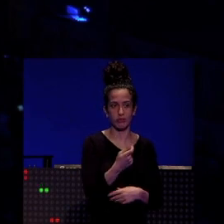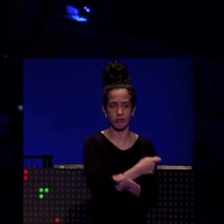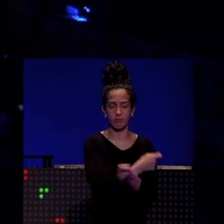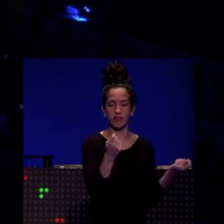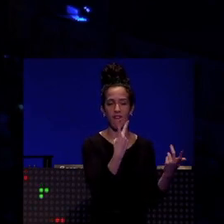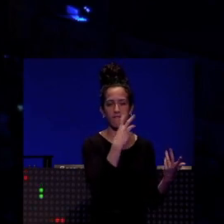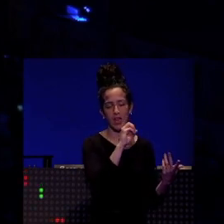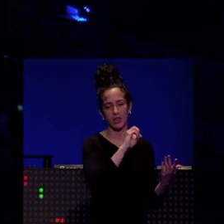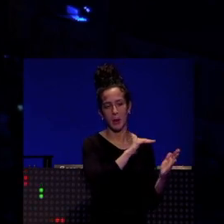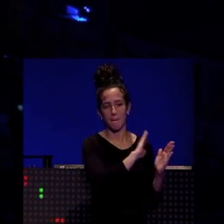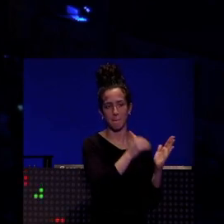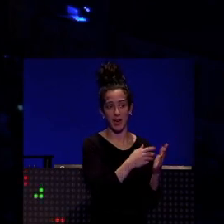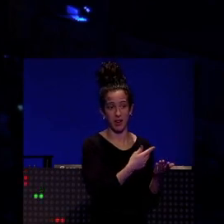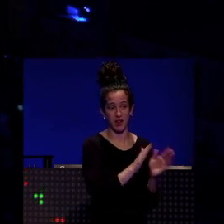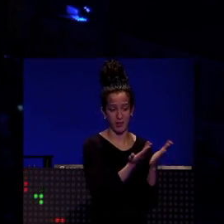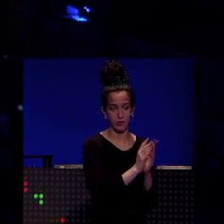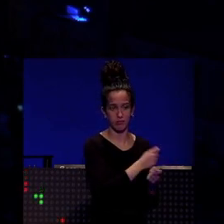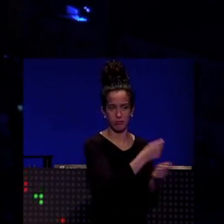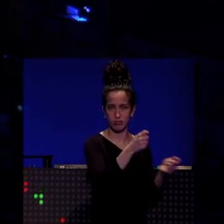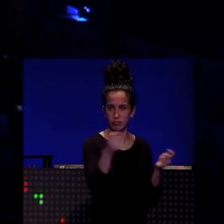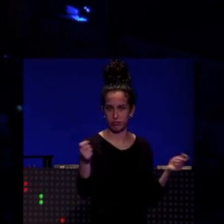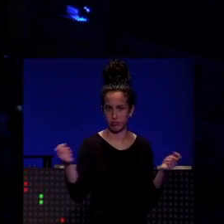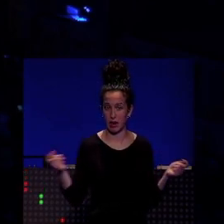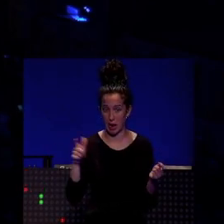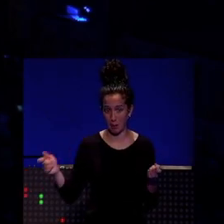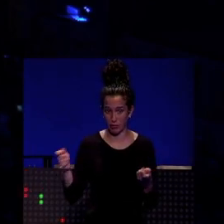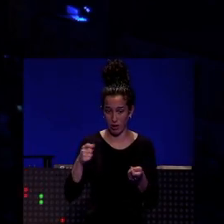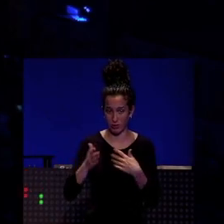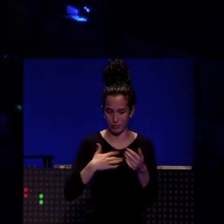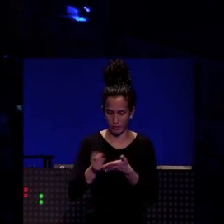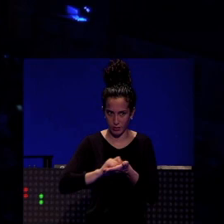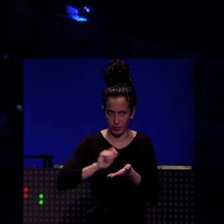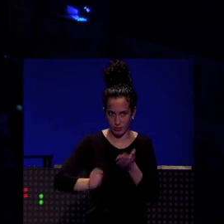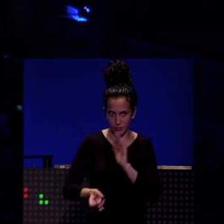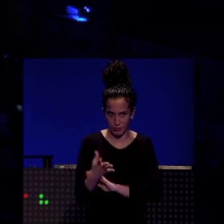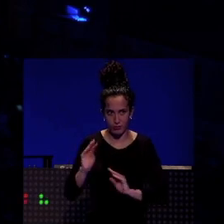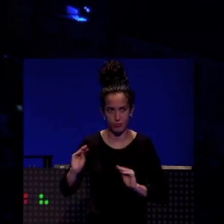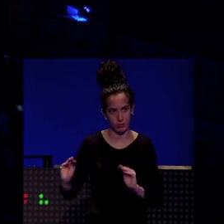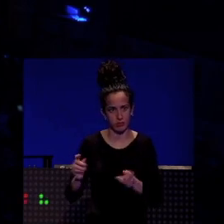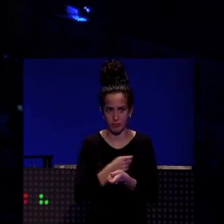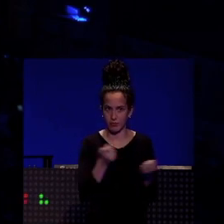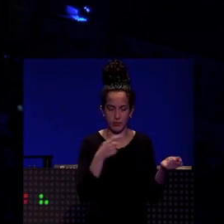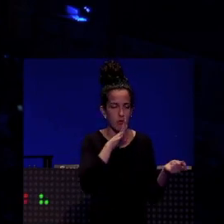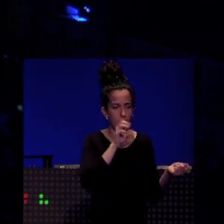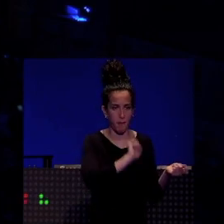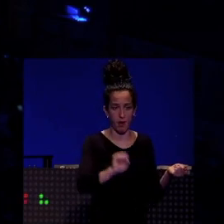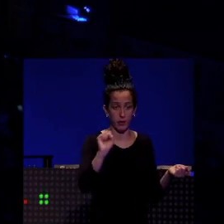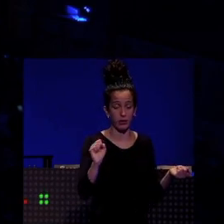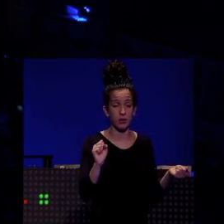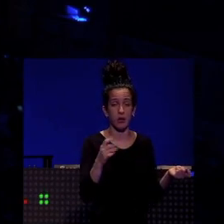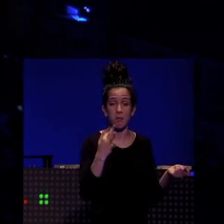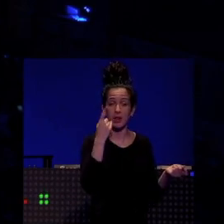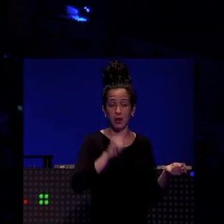presentes y con todo el equipo de la editorial esto fue algo maravilloso y recientemente todos los años hacemos la noche del mundo tu lengua